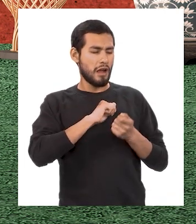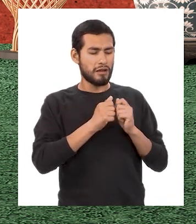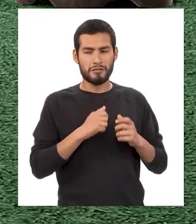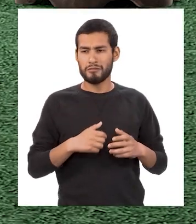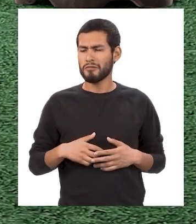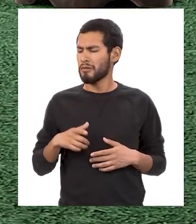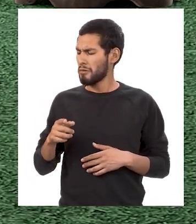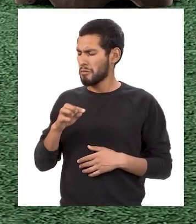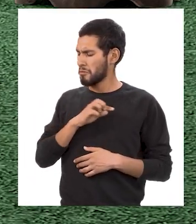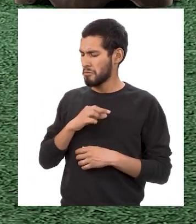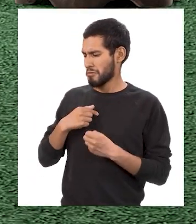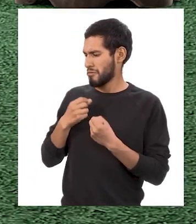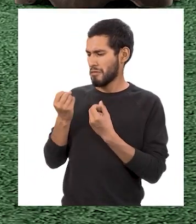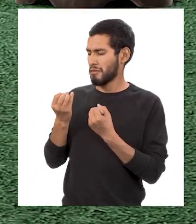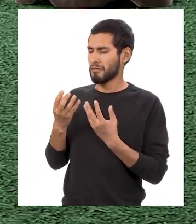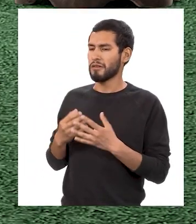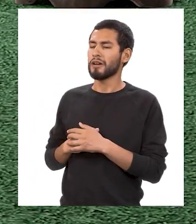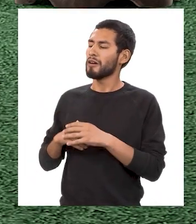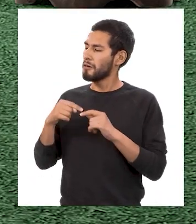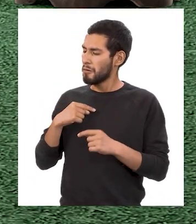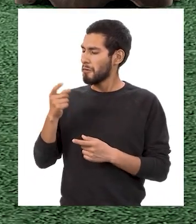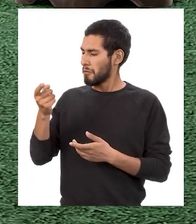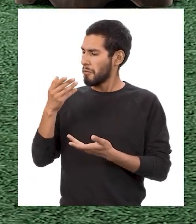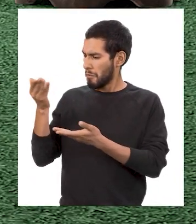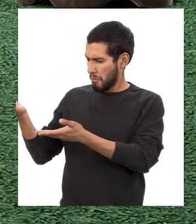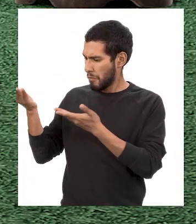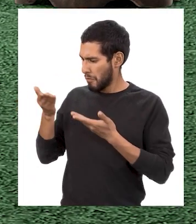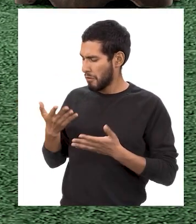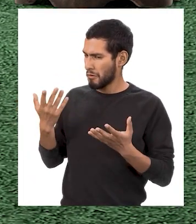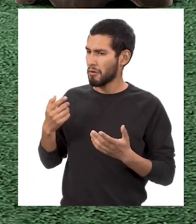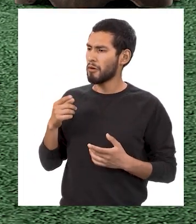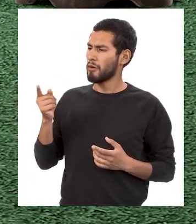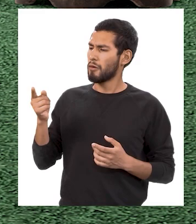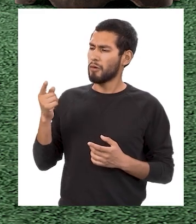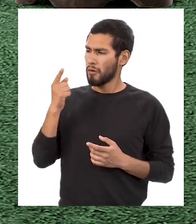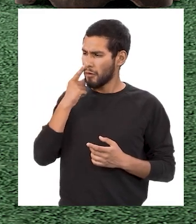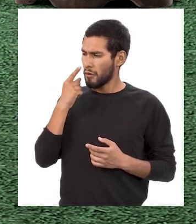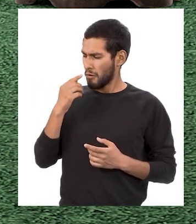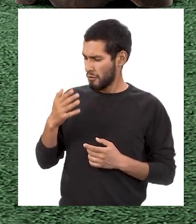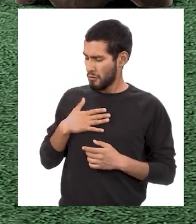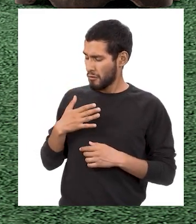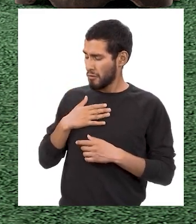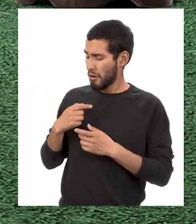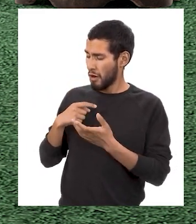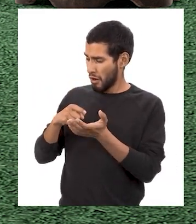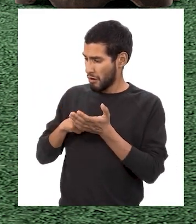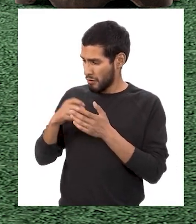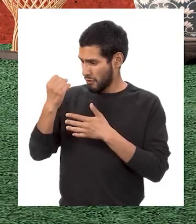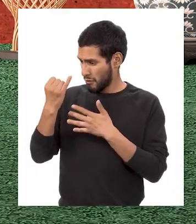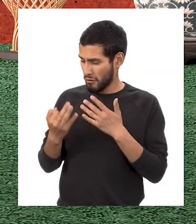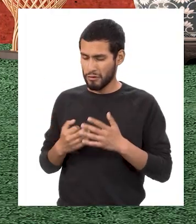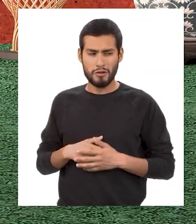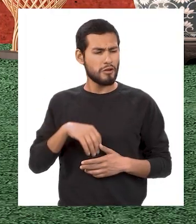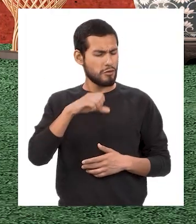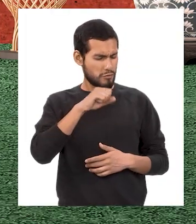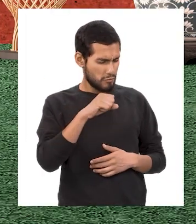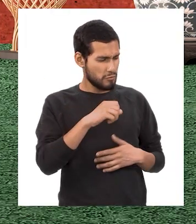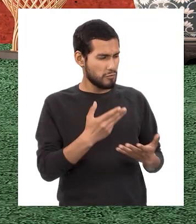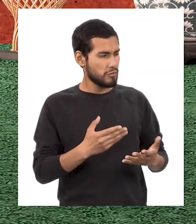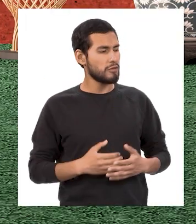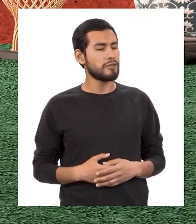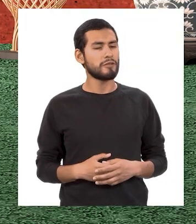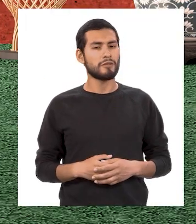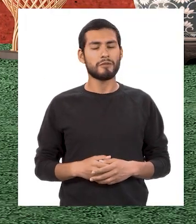Passepartout. Passepartout me conviene. Ha sido recomendado. ¿Conoce mis condiciones? Oui,